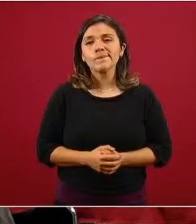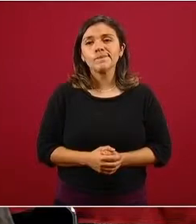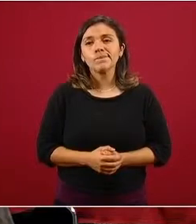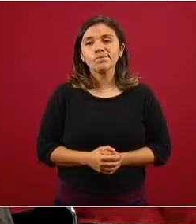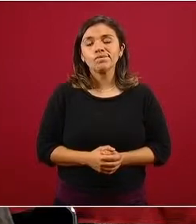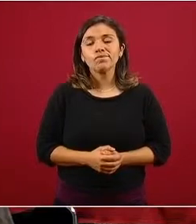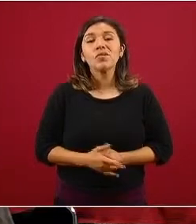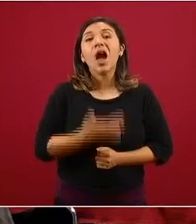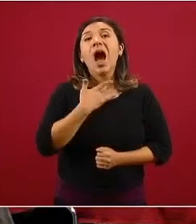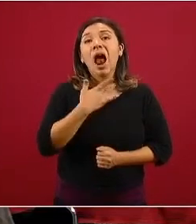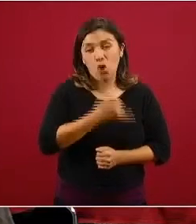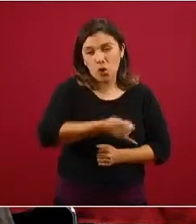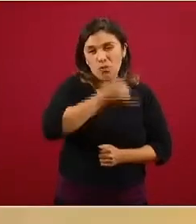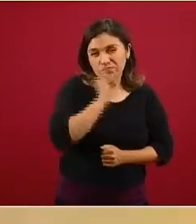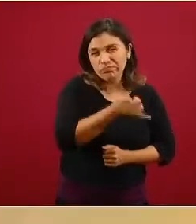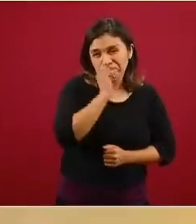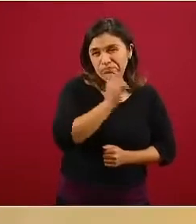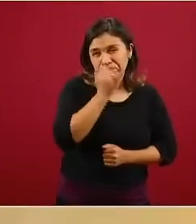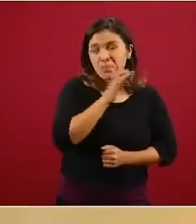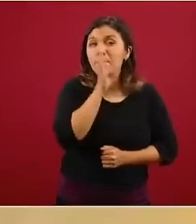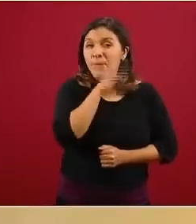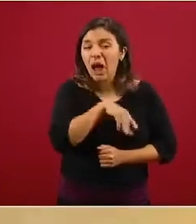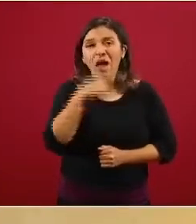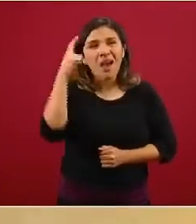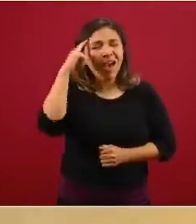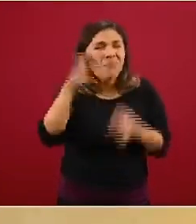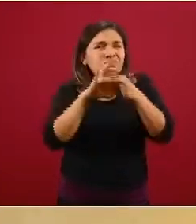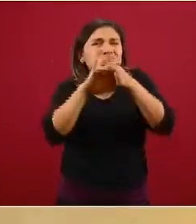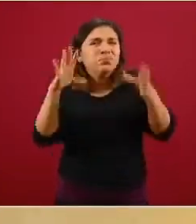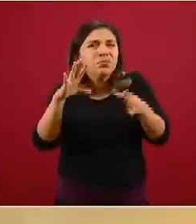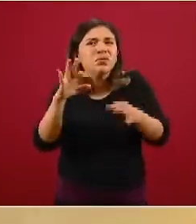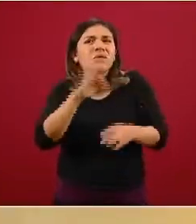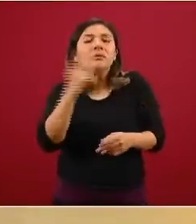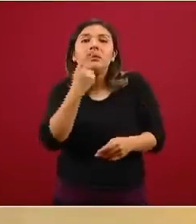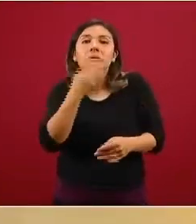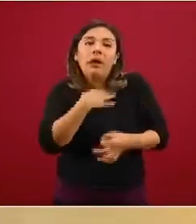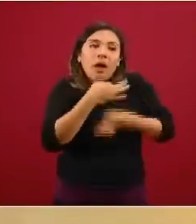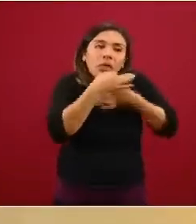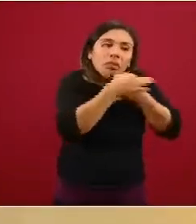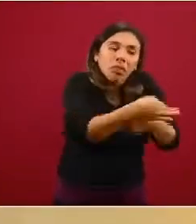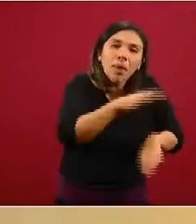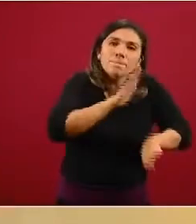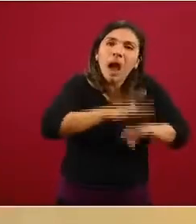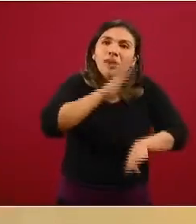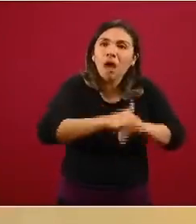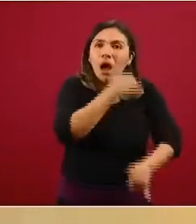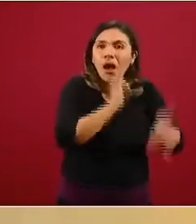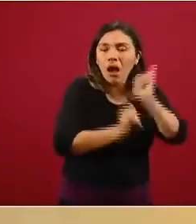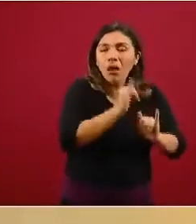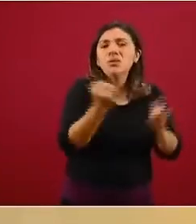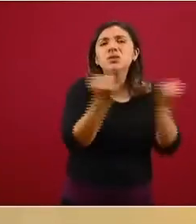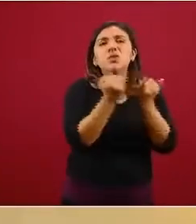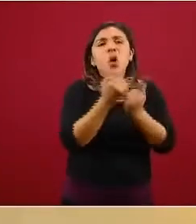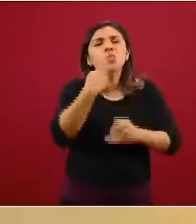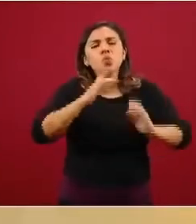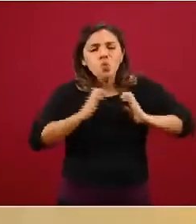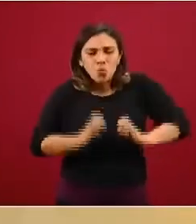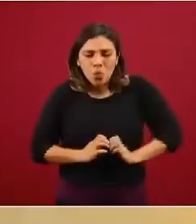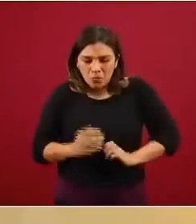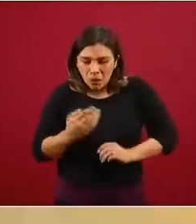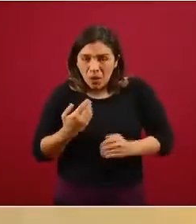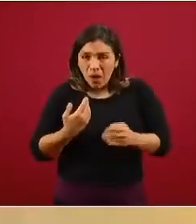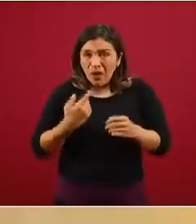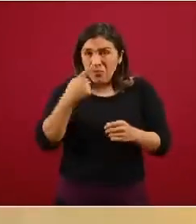El consumo de alcohol no solo altera la mente y produce dependencia, sino que también disminuye el sistema